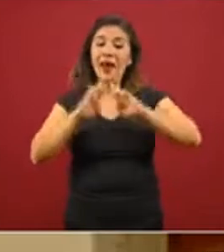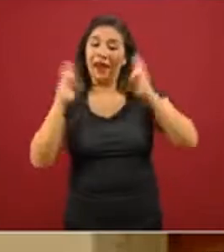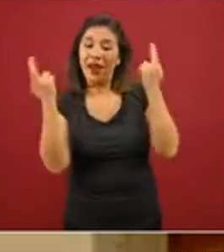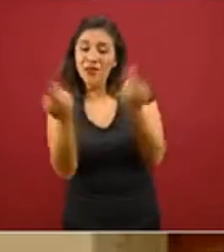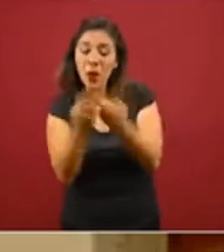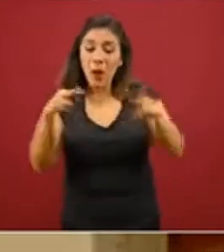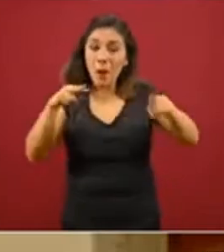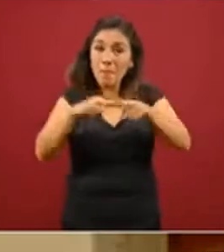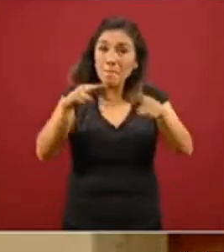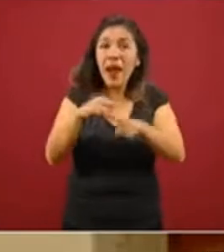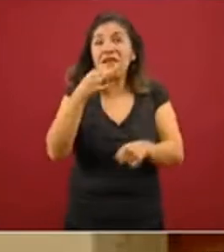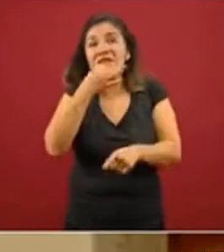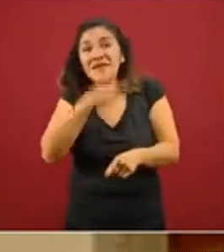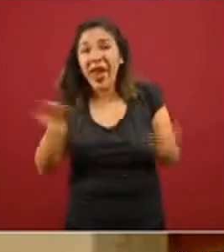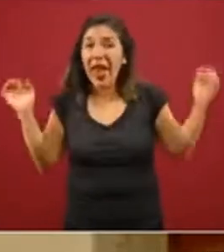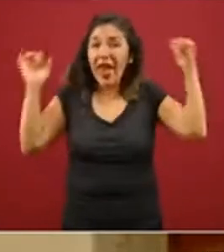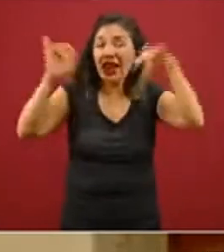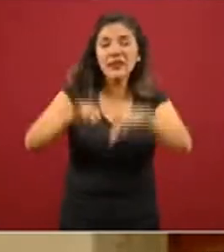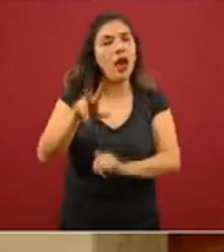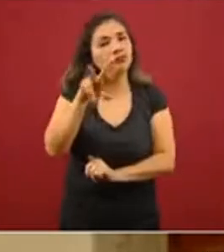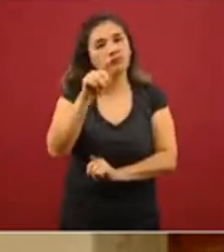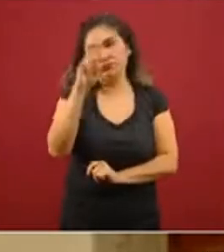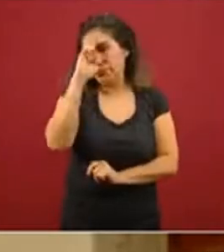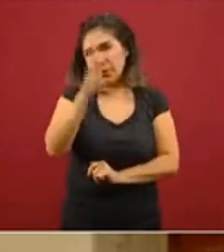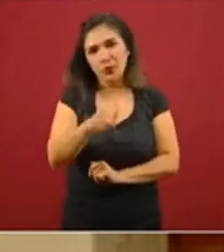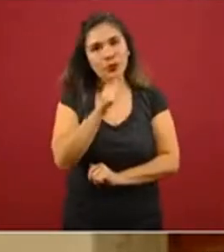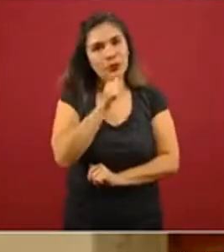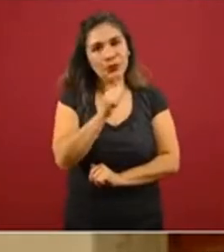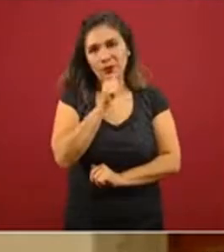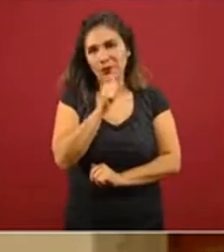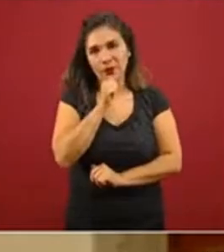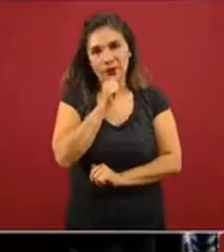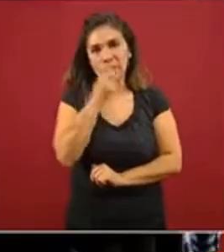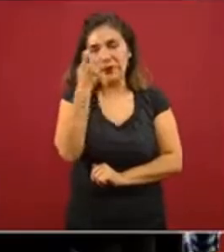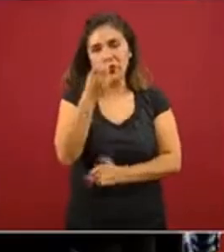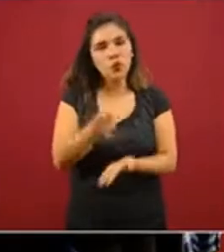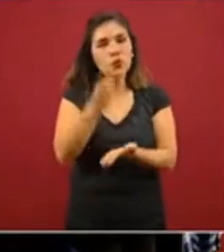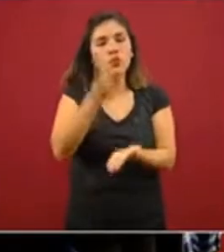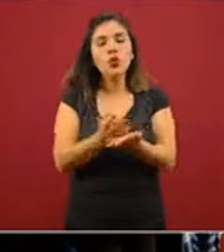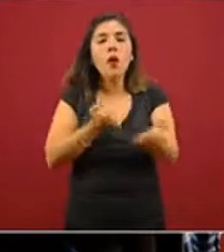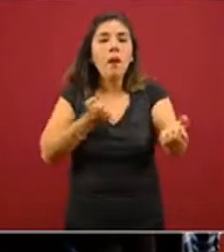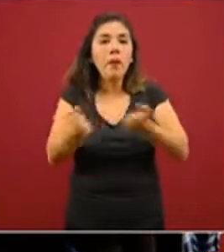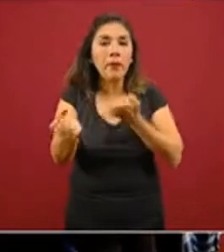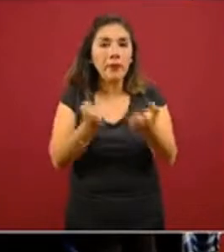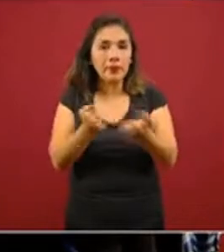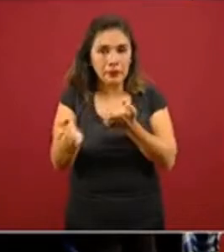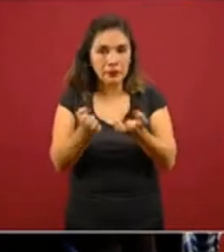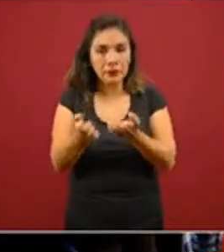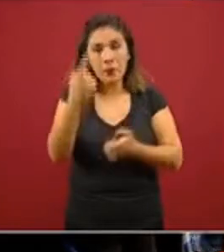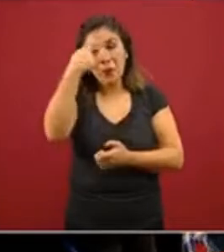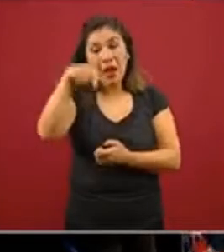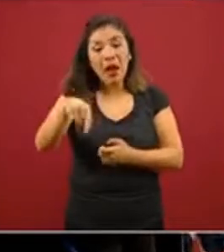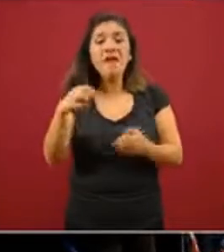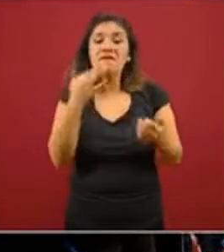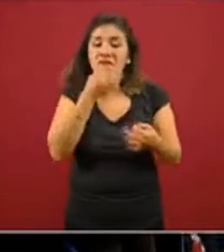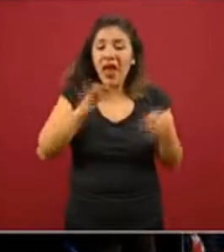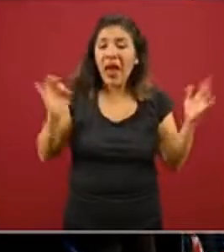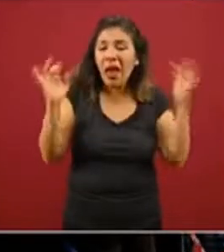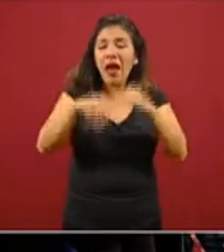congregaciones, festejos o otro tipo de congregaciones que en su momento puedan facilitar el contagio de